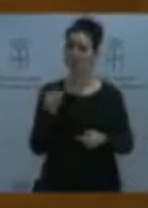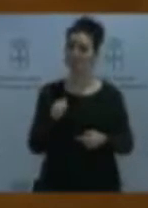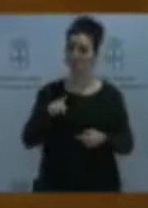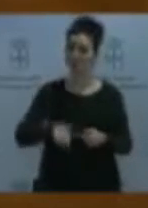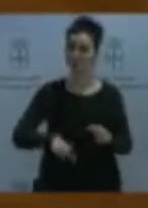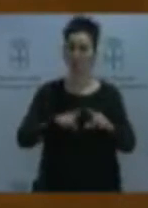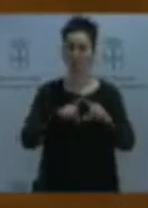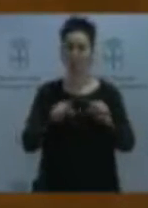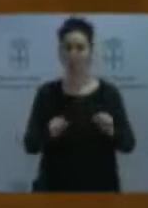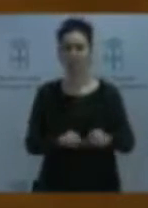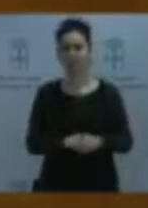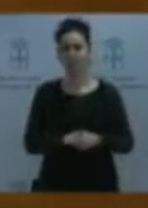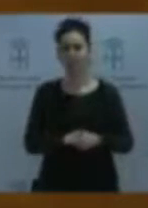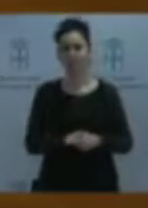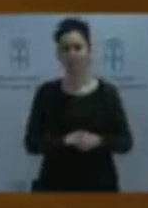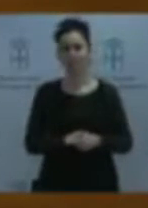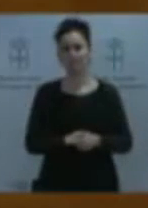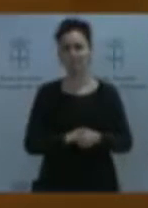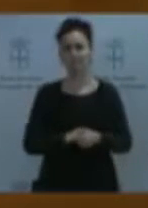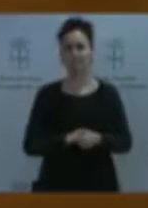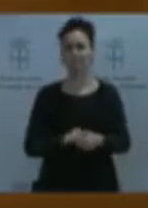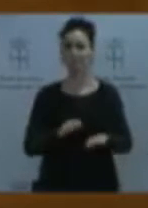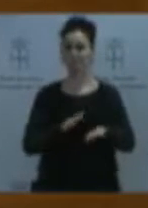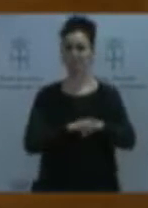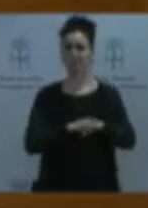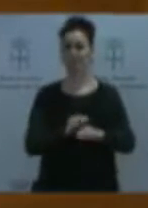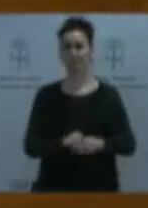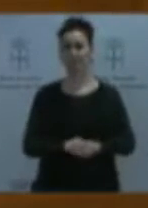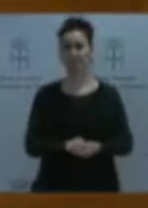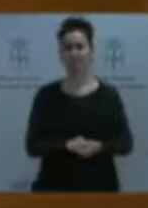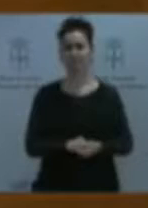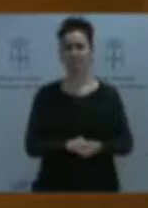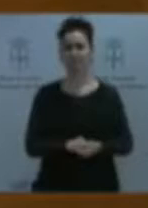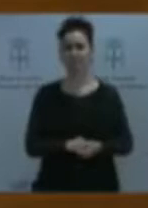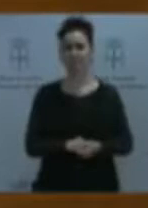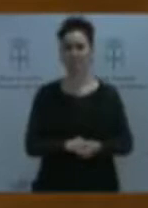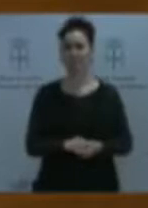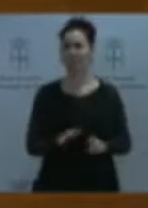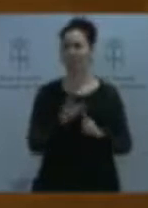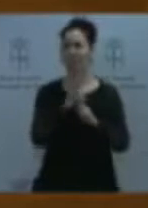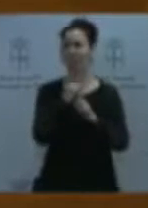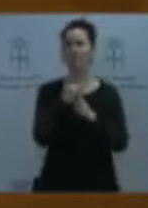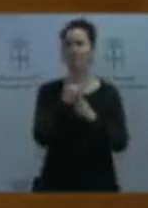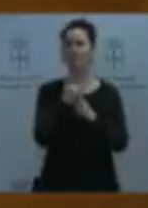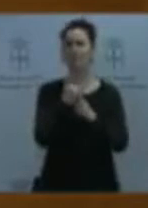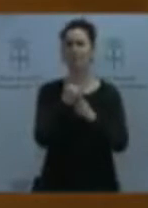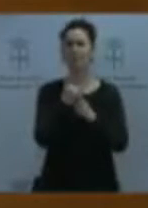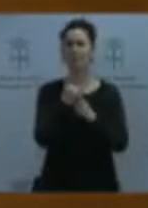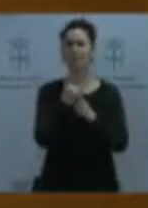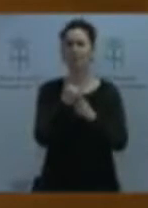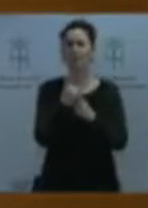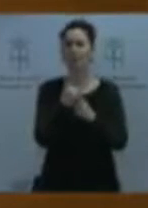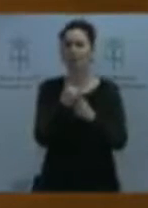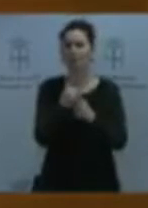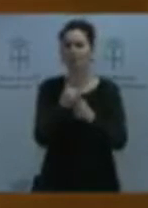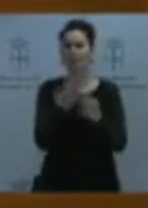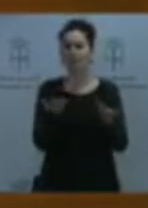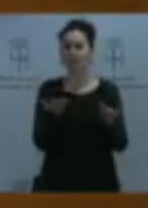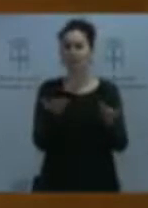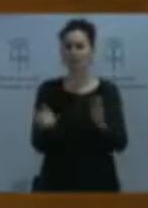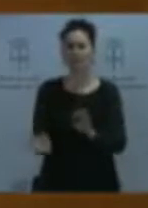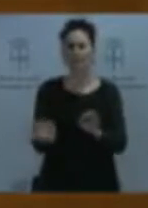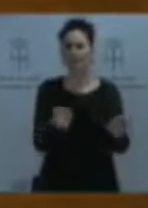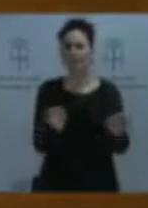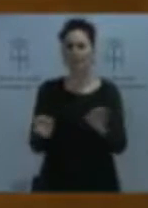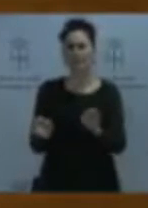¿Por qué? Porque ¿en qué escenario fue necesario o planificar un embalse como el de Caliao? Fue